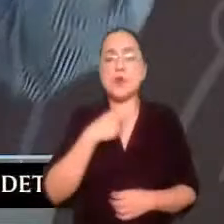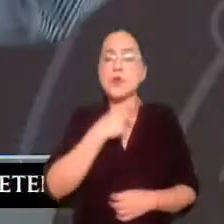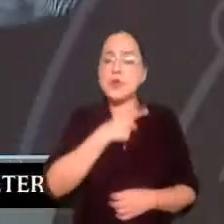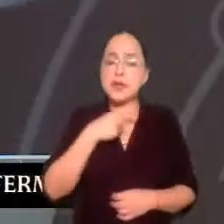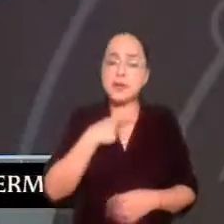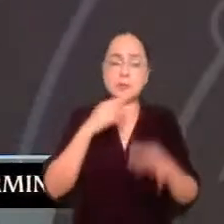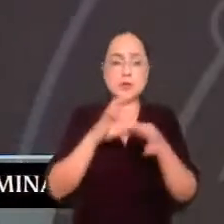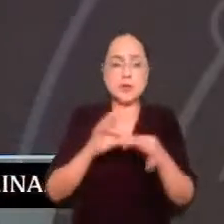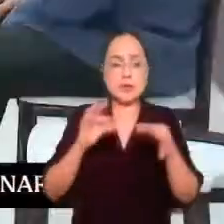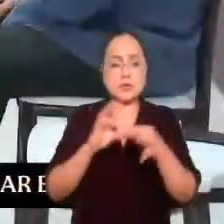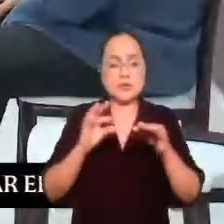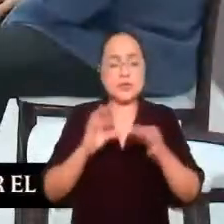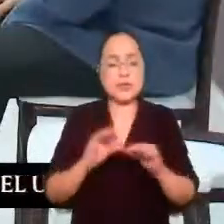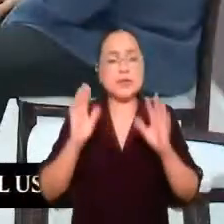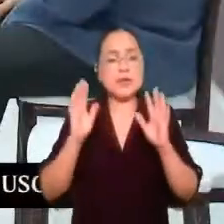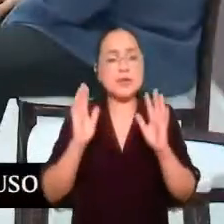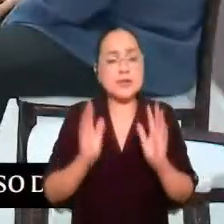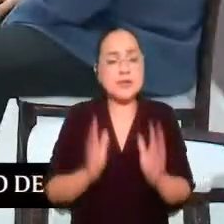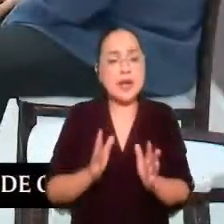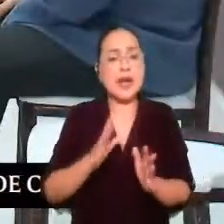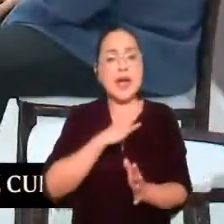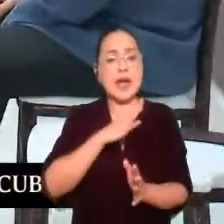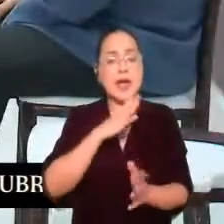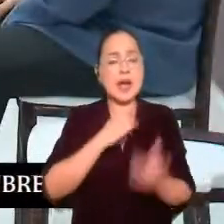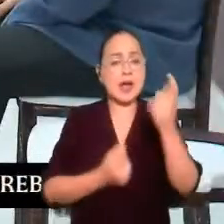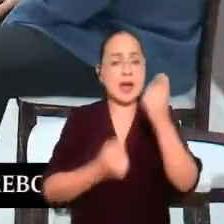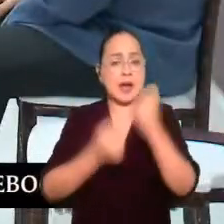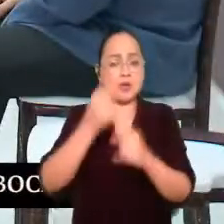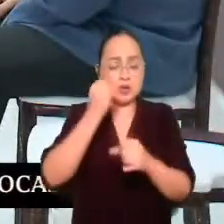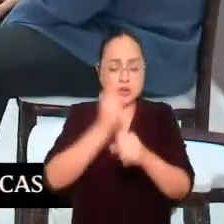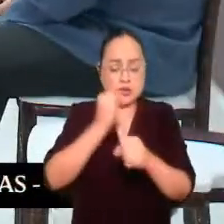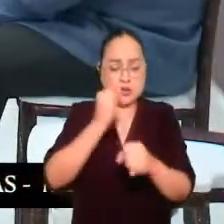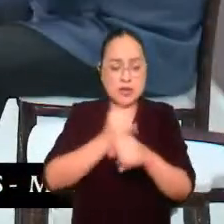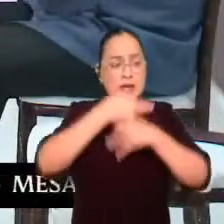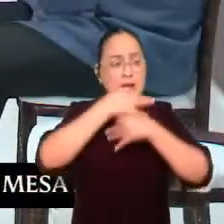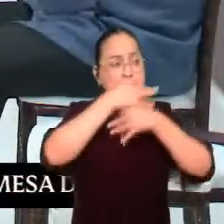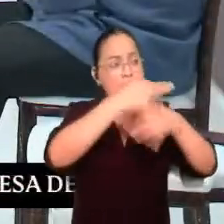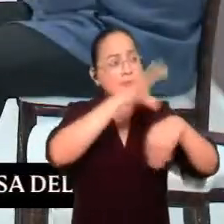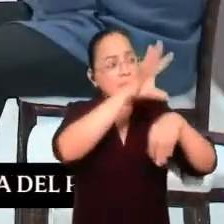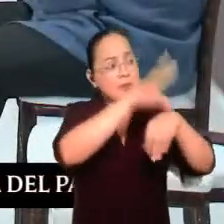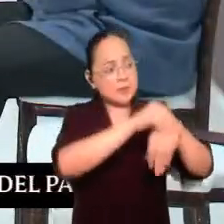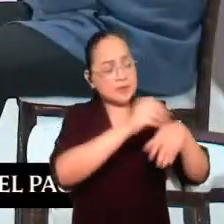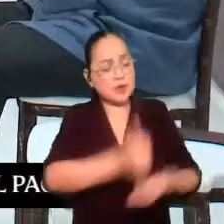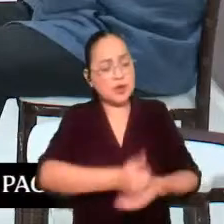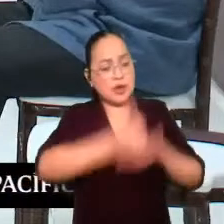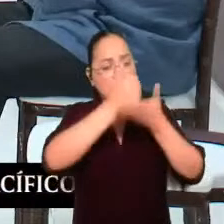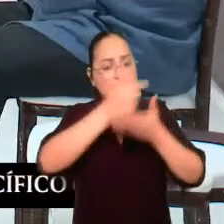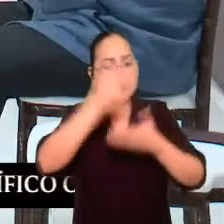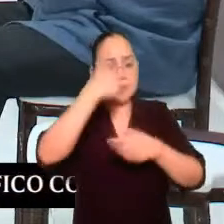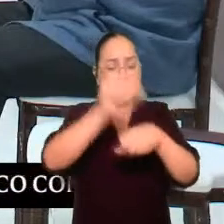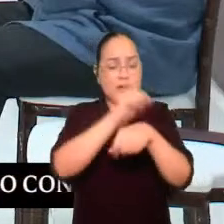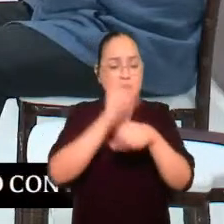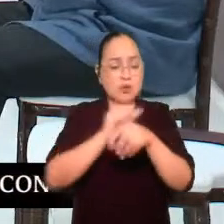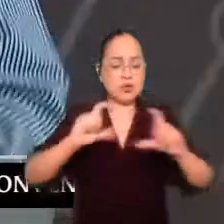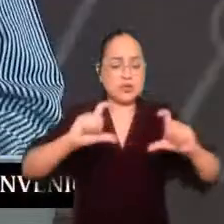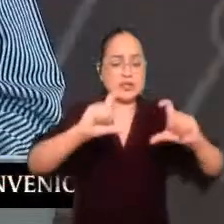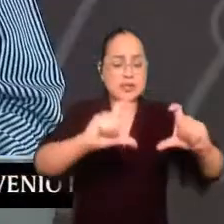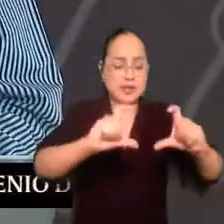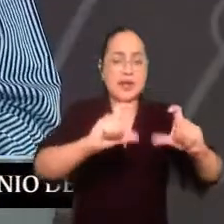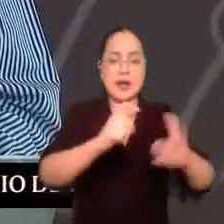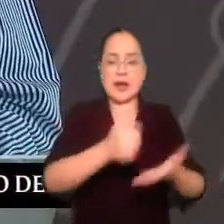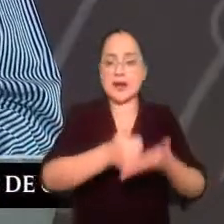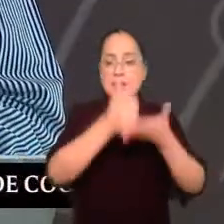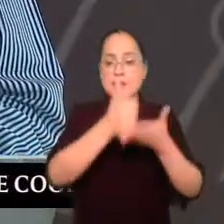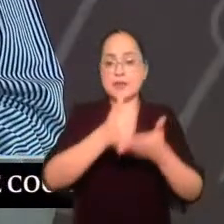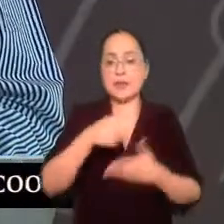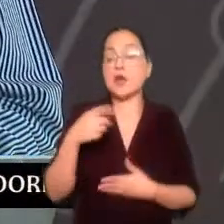hay quienes anuncian en el internet que van a regularizar y que eso. Vamos a instalar una página de internet. Solo